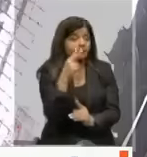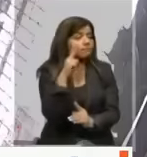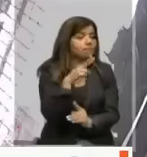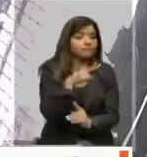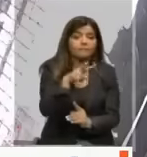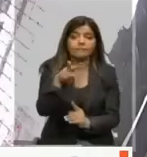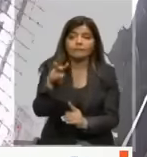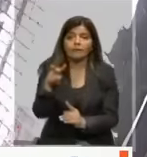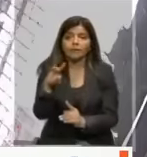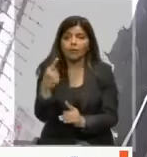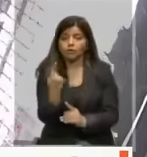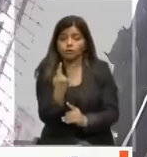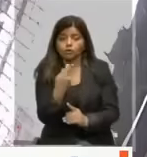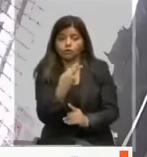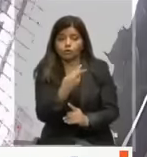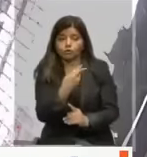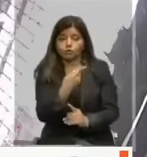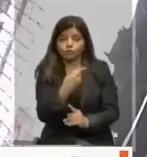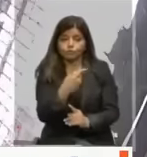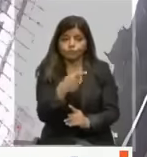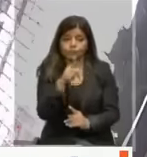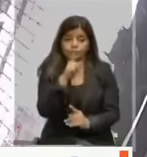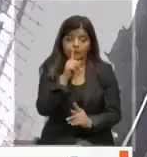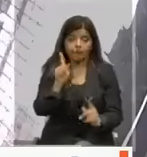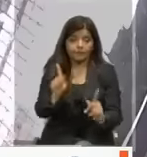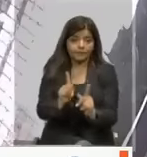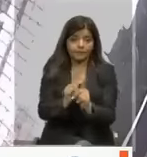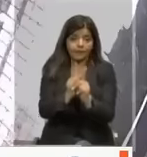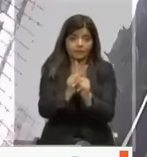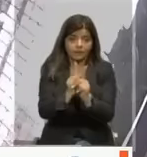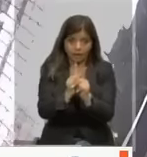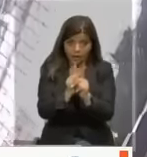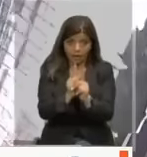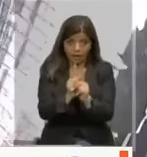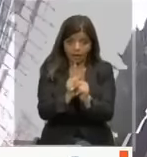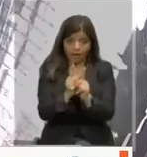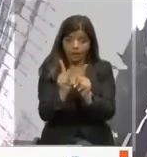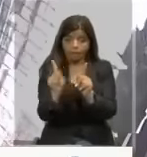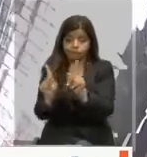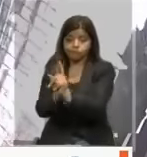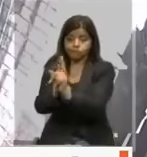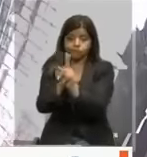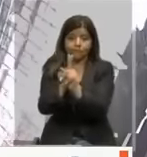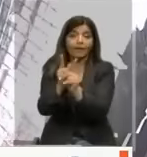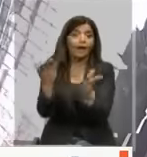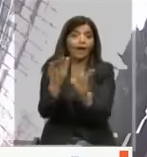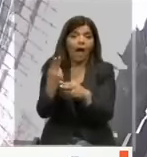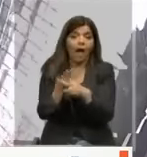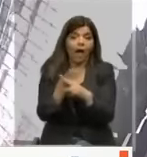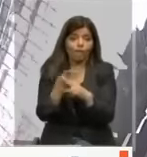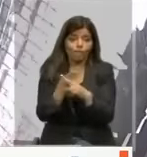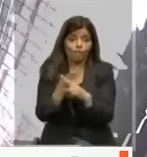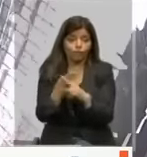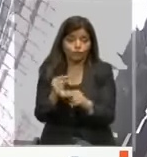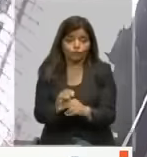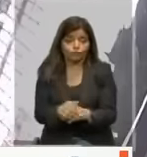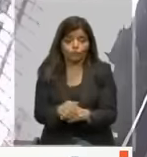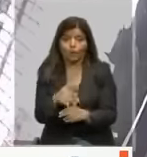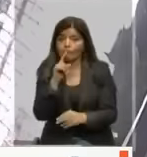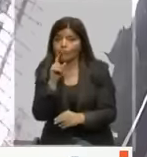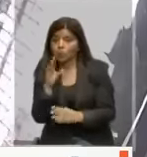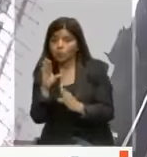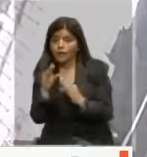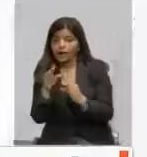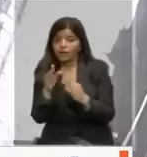estar solo con ella en el negocio. Se acerca y se aprovecha de su posición para cometer el abuso. ¿Hamburguesa de